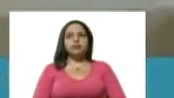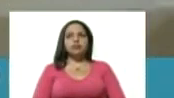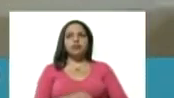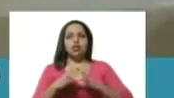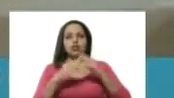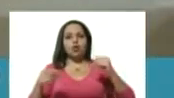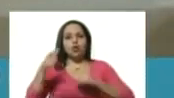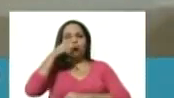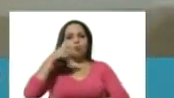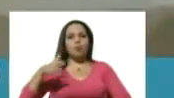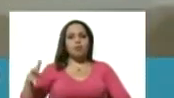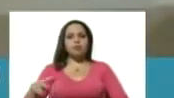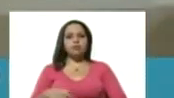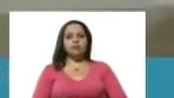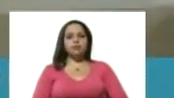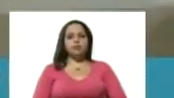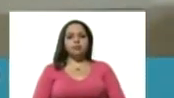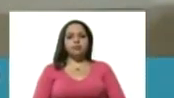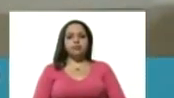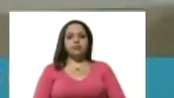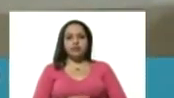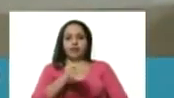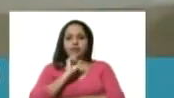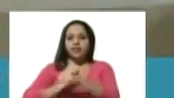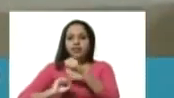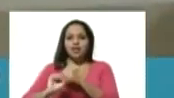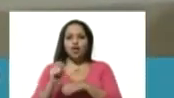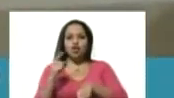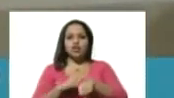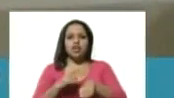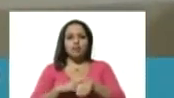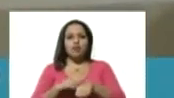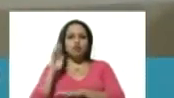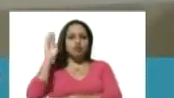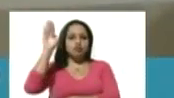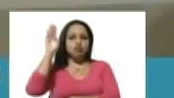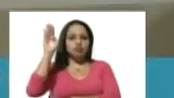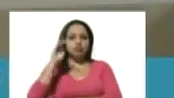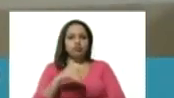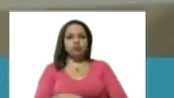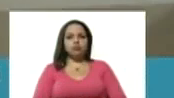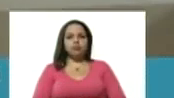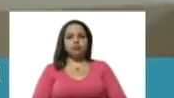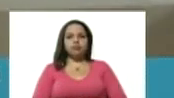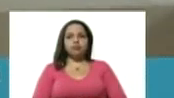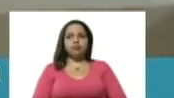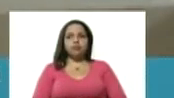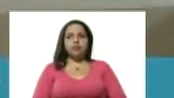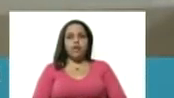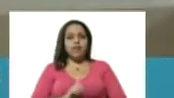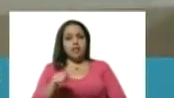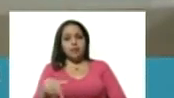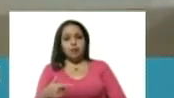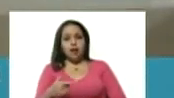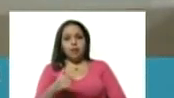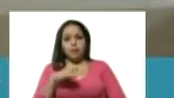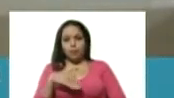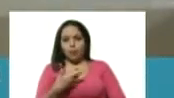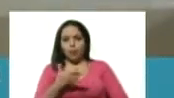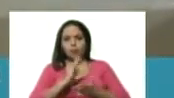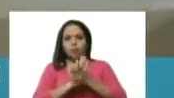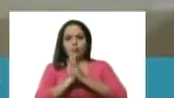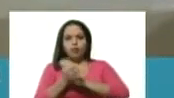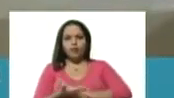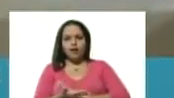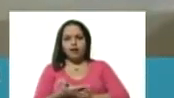nuestros pueblos enfrentar los tiempos futuros. Una vez que hayamos superado